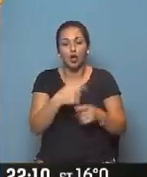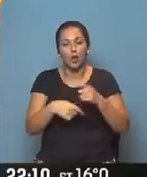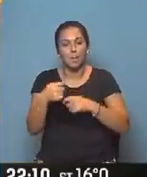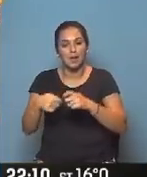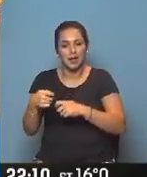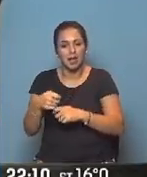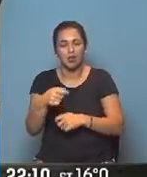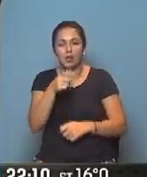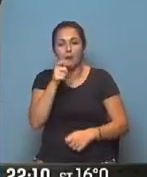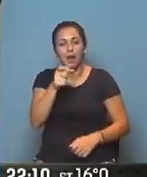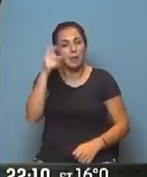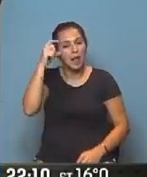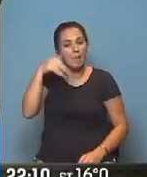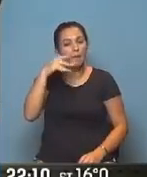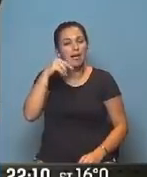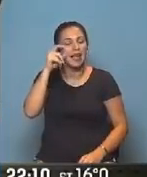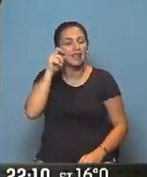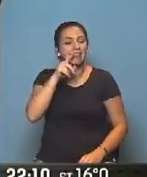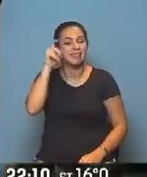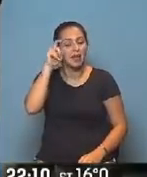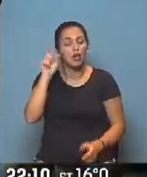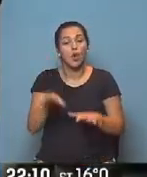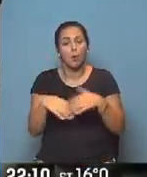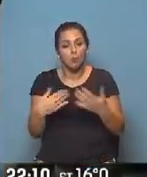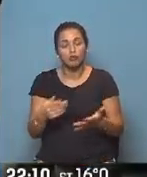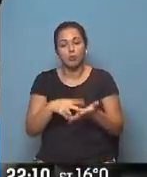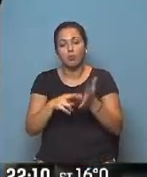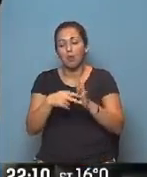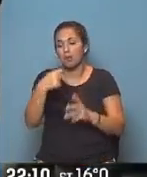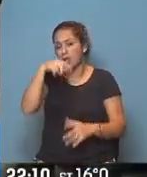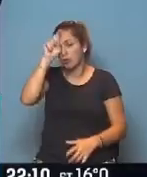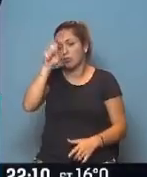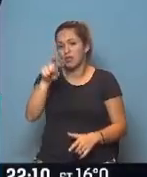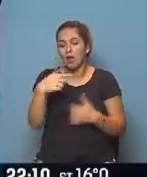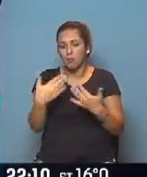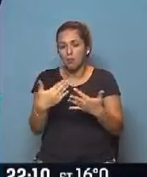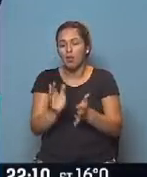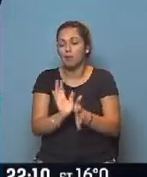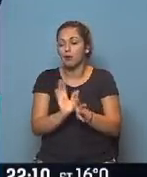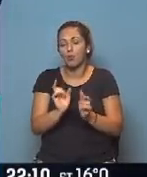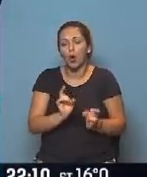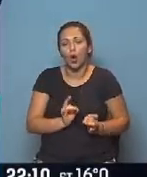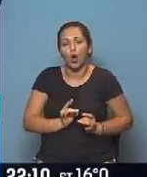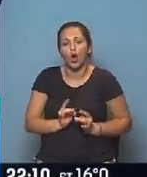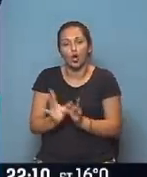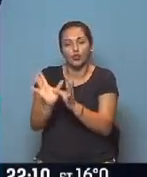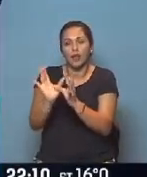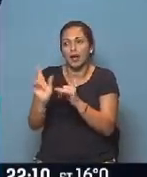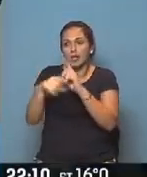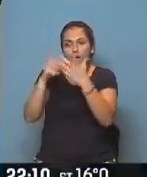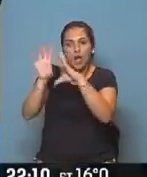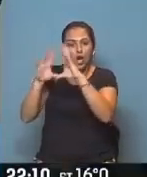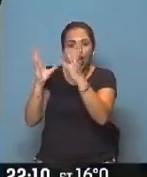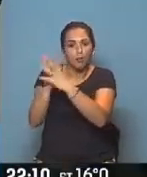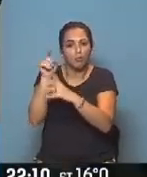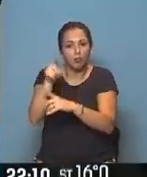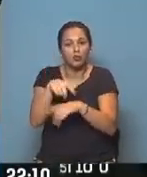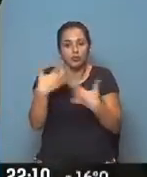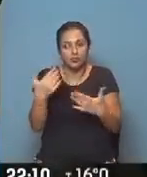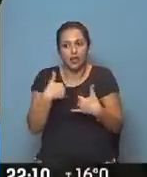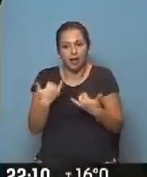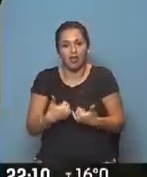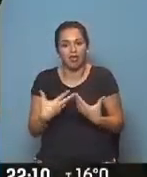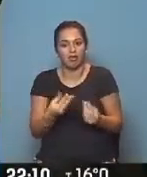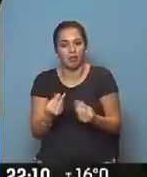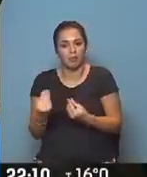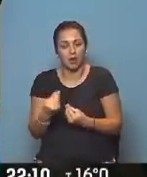emergentes. Por eso, la crisis turca tiene una gran capacidad de contagio y despierta temores globales. A pesar de eso, el